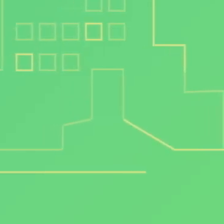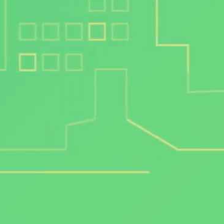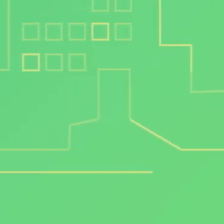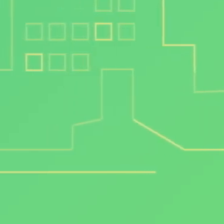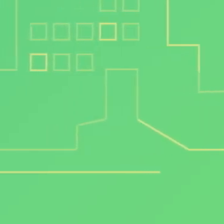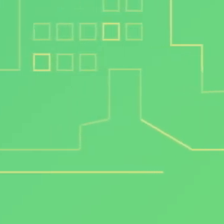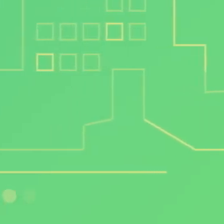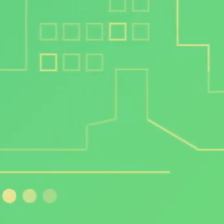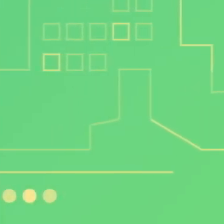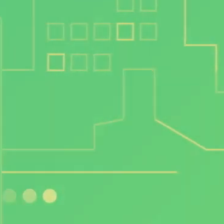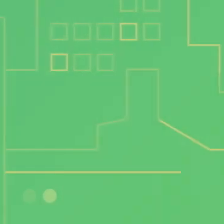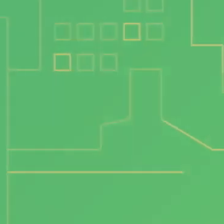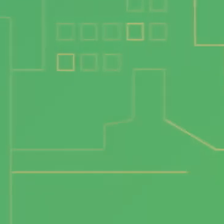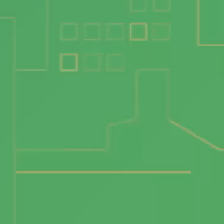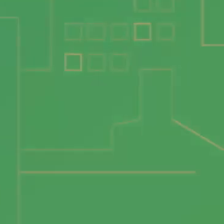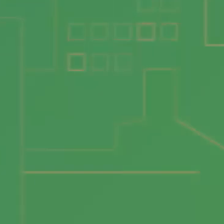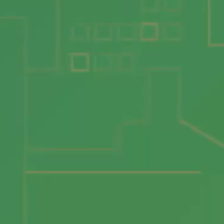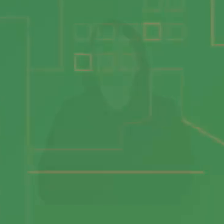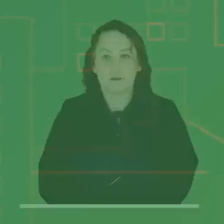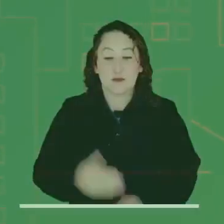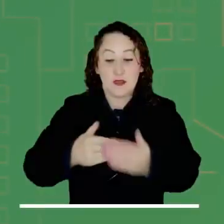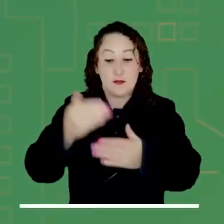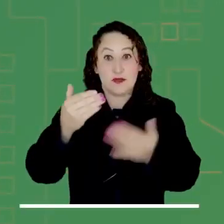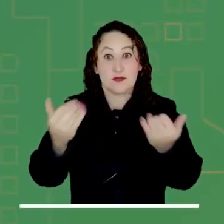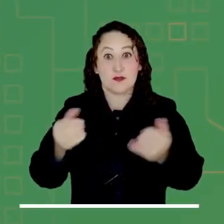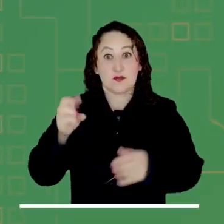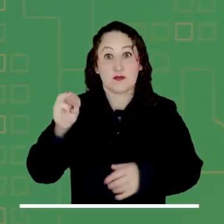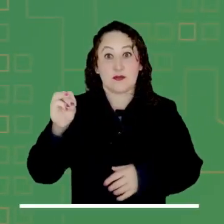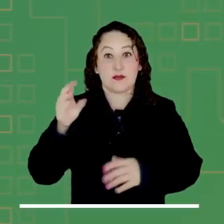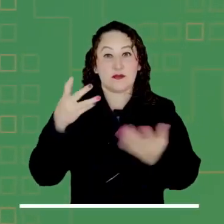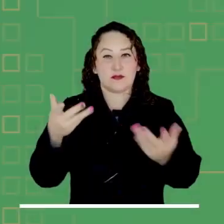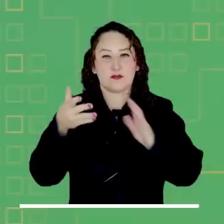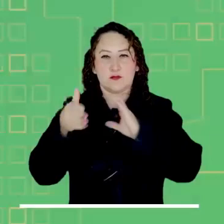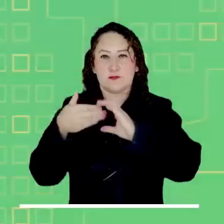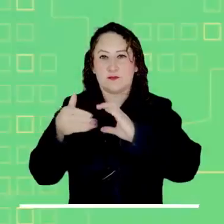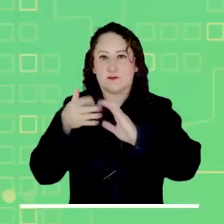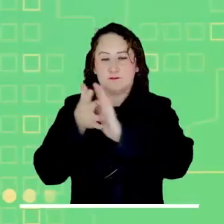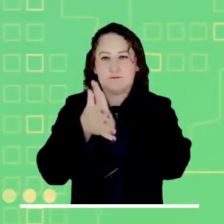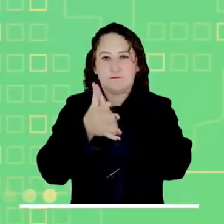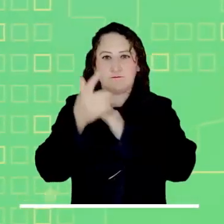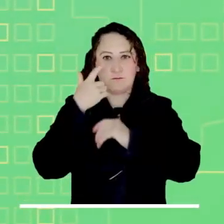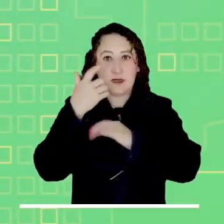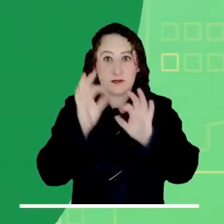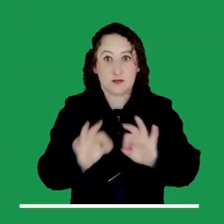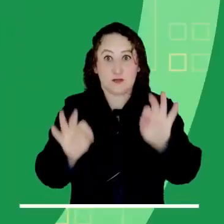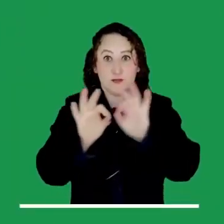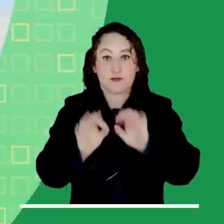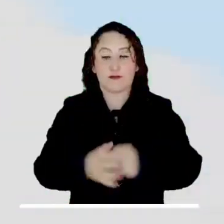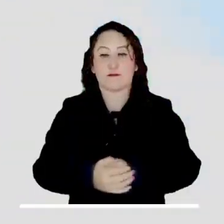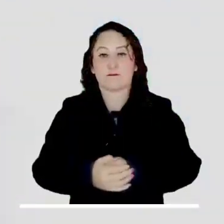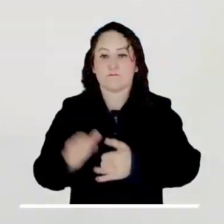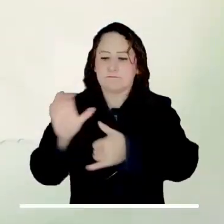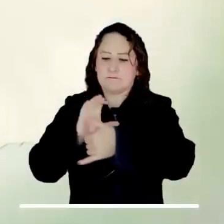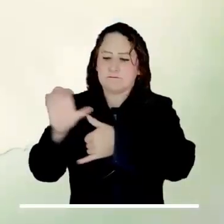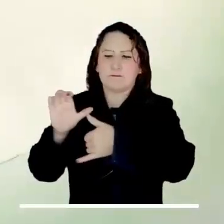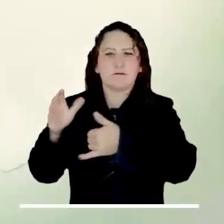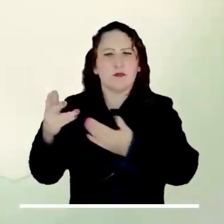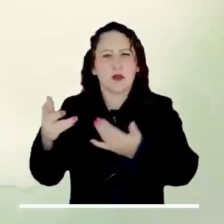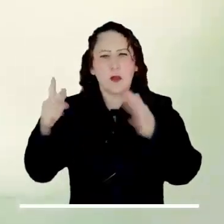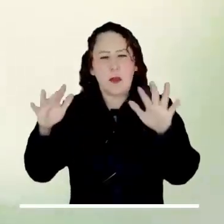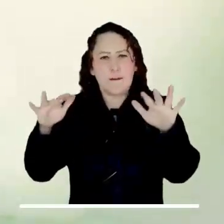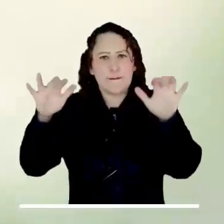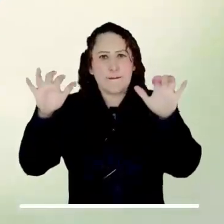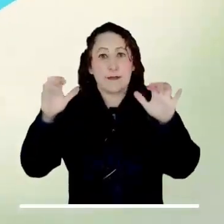Iniciamos este martes con la información meteorológica más relevante de la mañana. En la mayor parte de la región